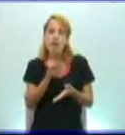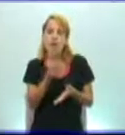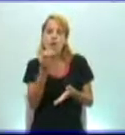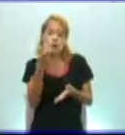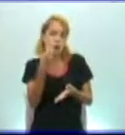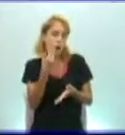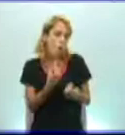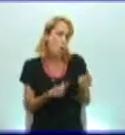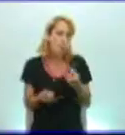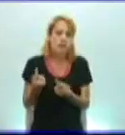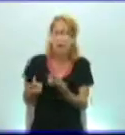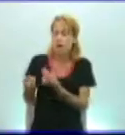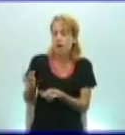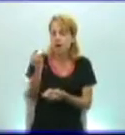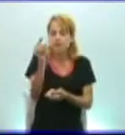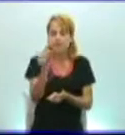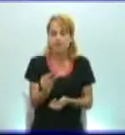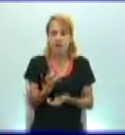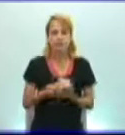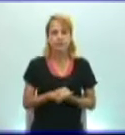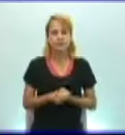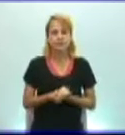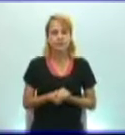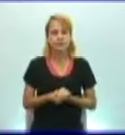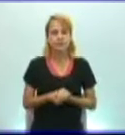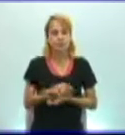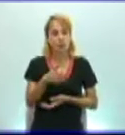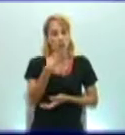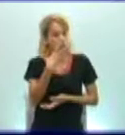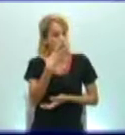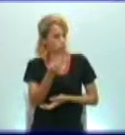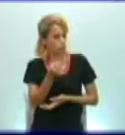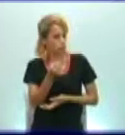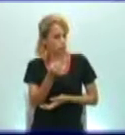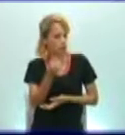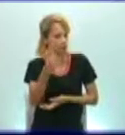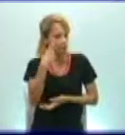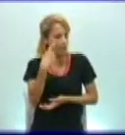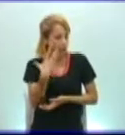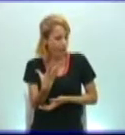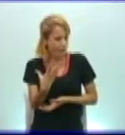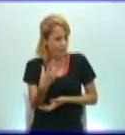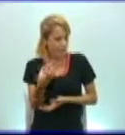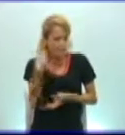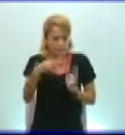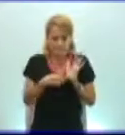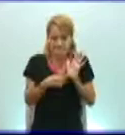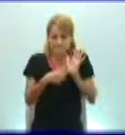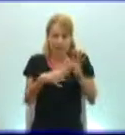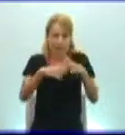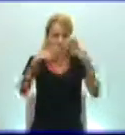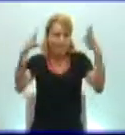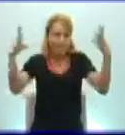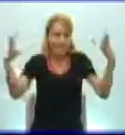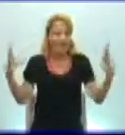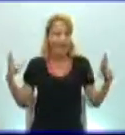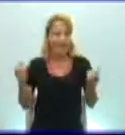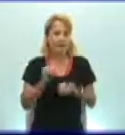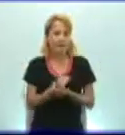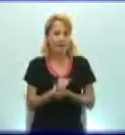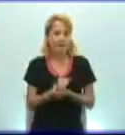minerales hacia el tallo. ¿Les gustaría a ustedes conocer una imagen agrandada de los